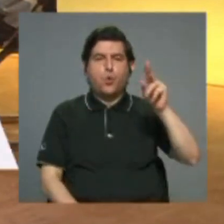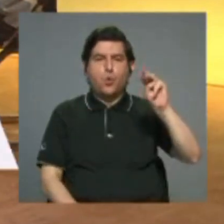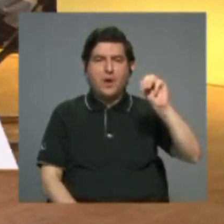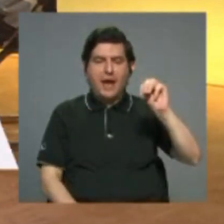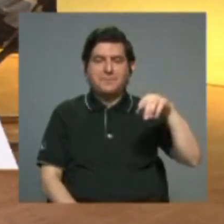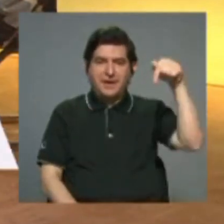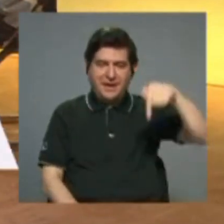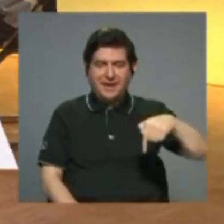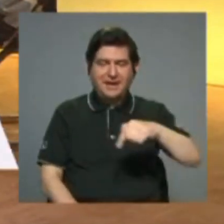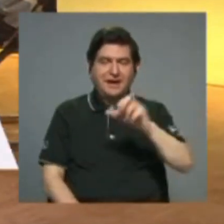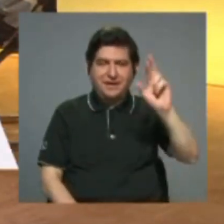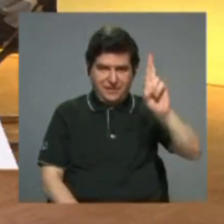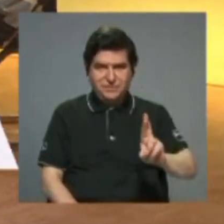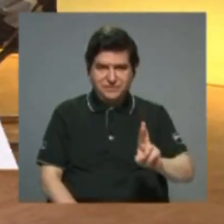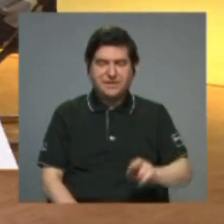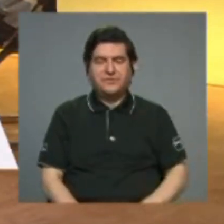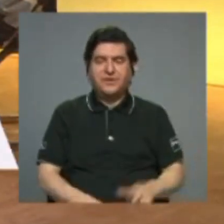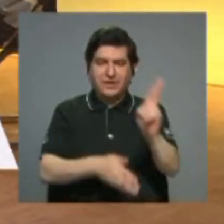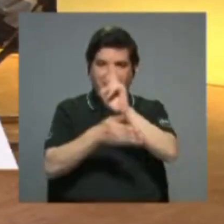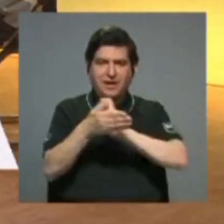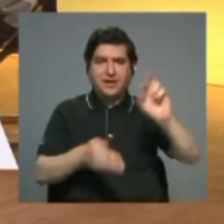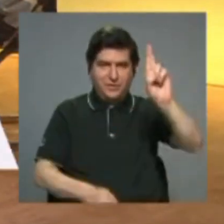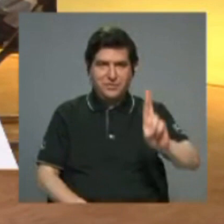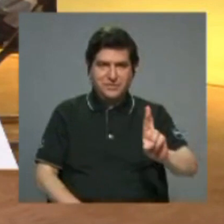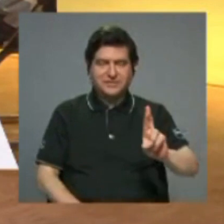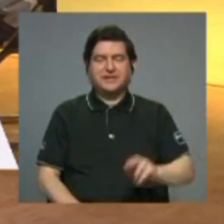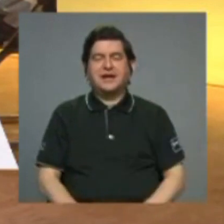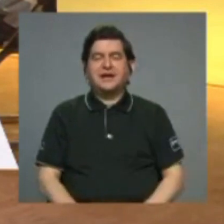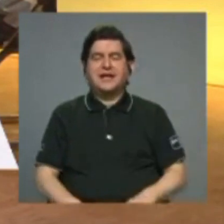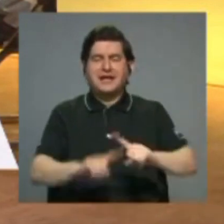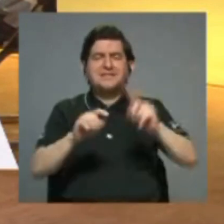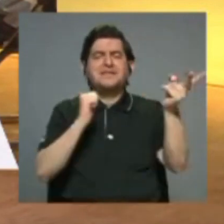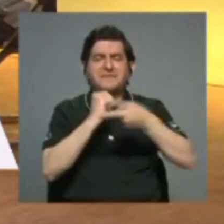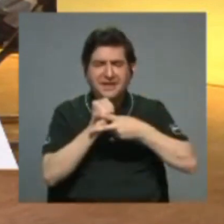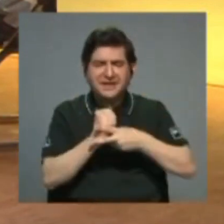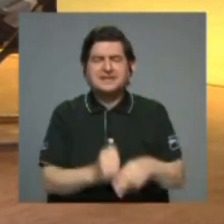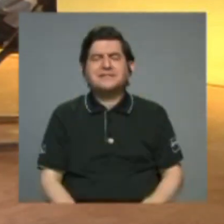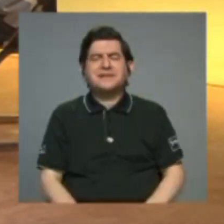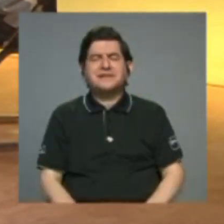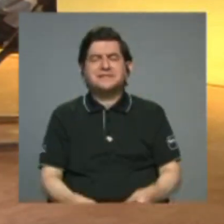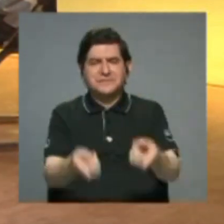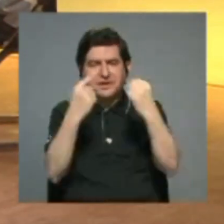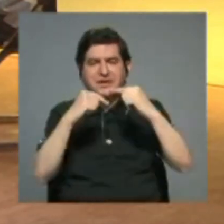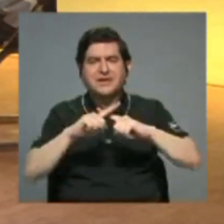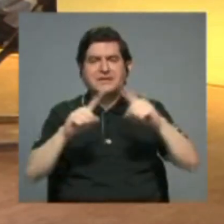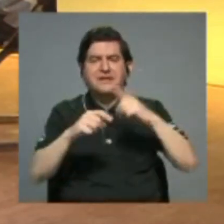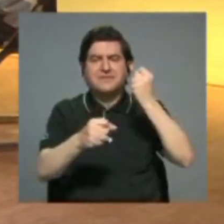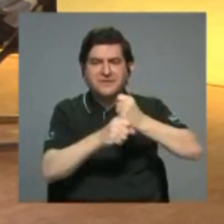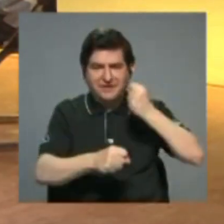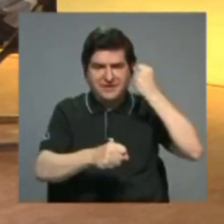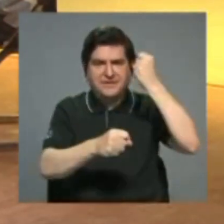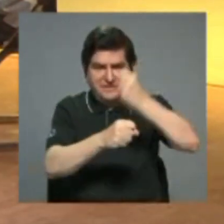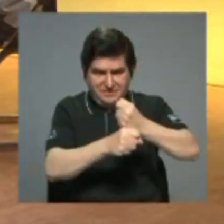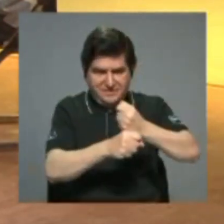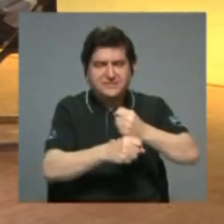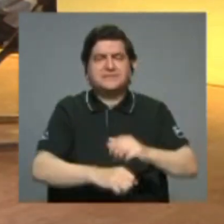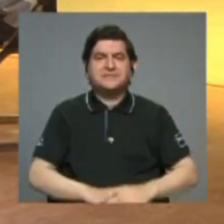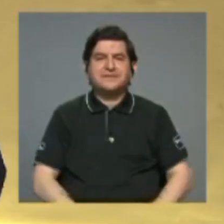Costa Rica, quien nos ha acompañado en distintas ocasiones, quien ha apoyado una serie de tareas